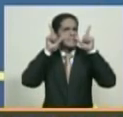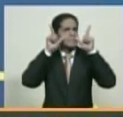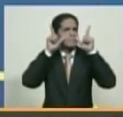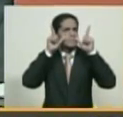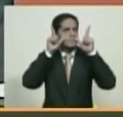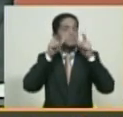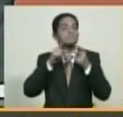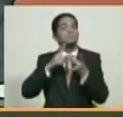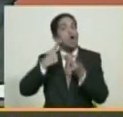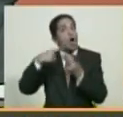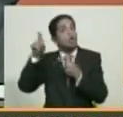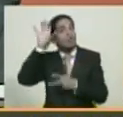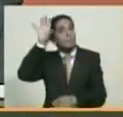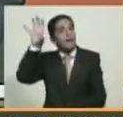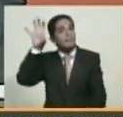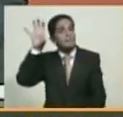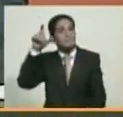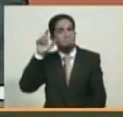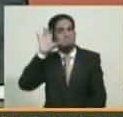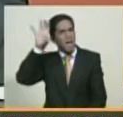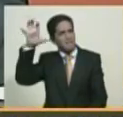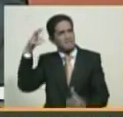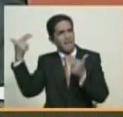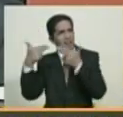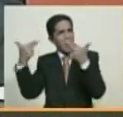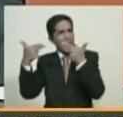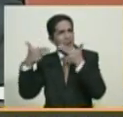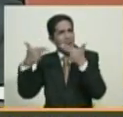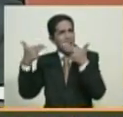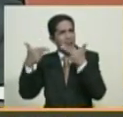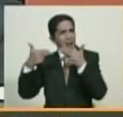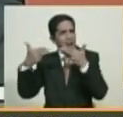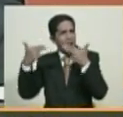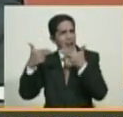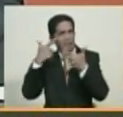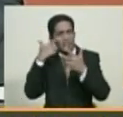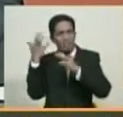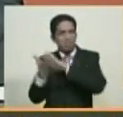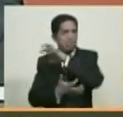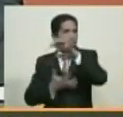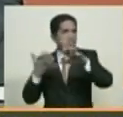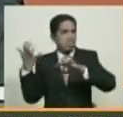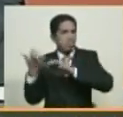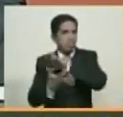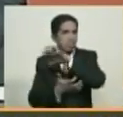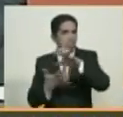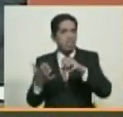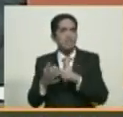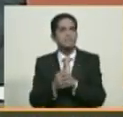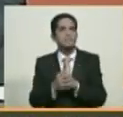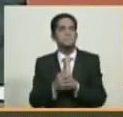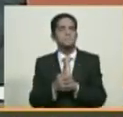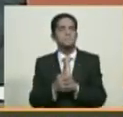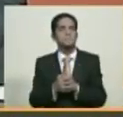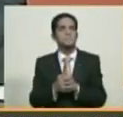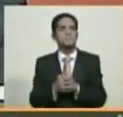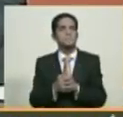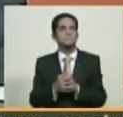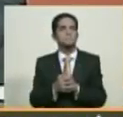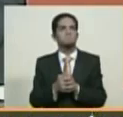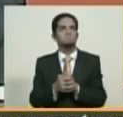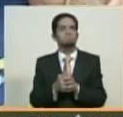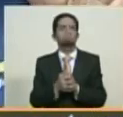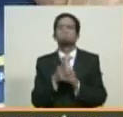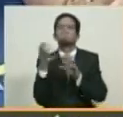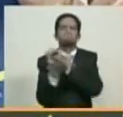Siria, país en guerra, sometido a una brutal destrucción, ha sido mencionada una situación de